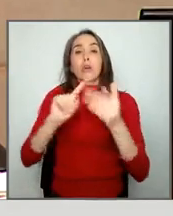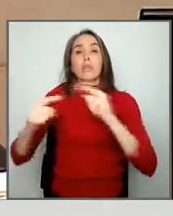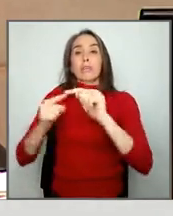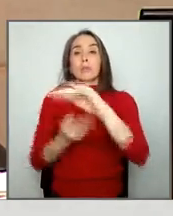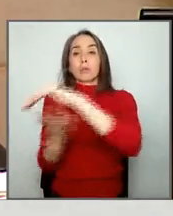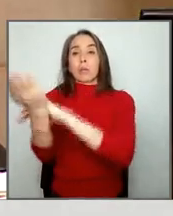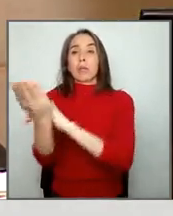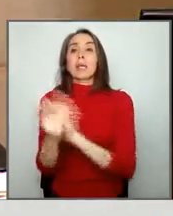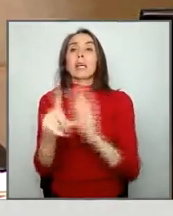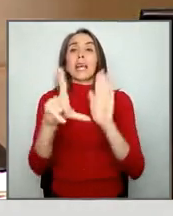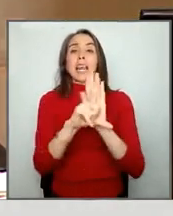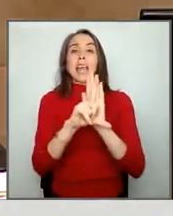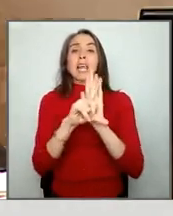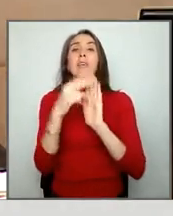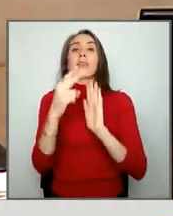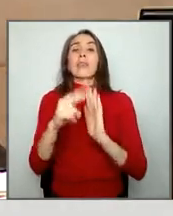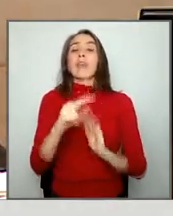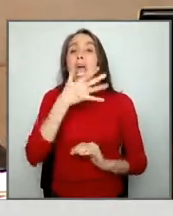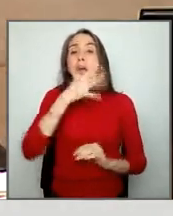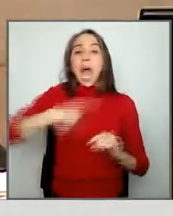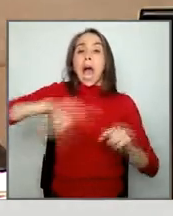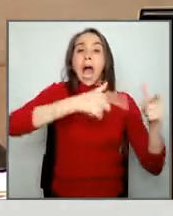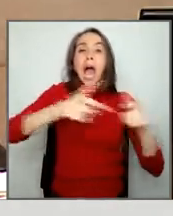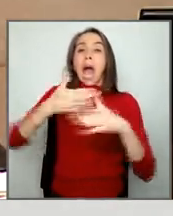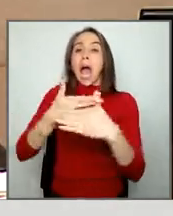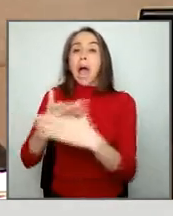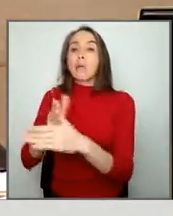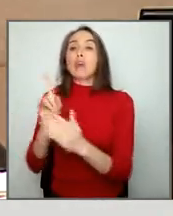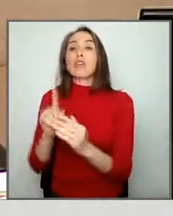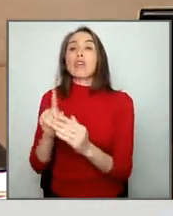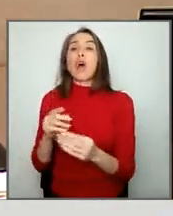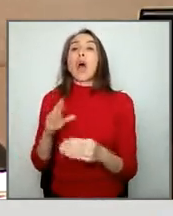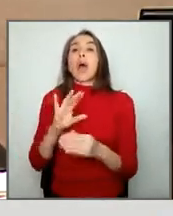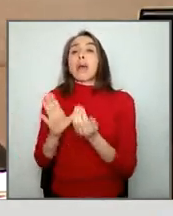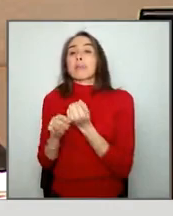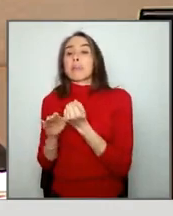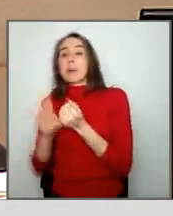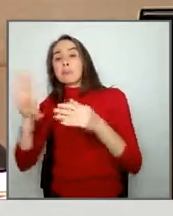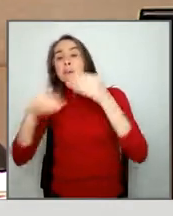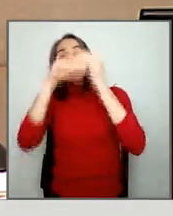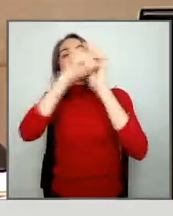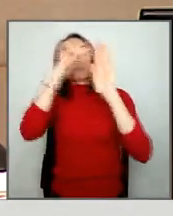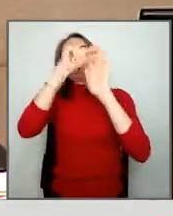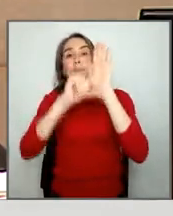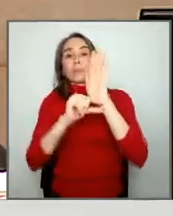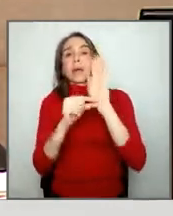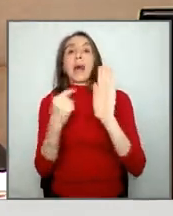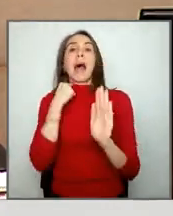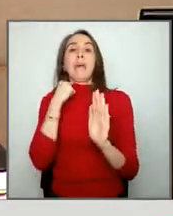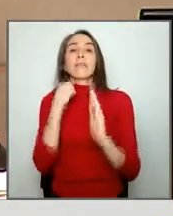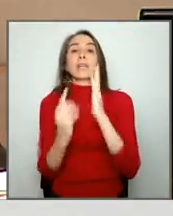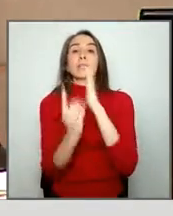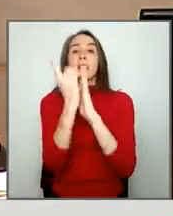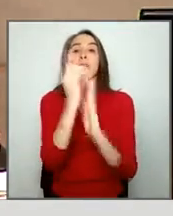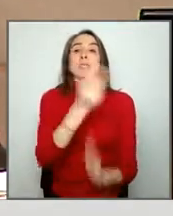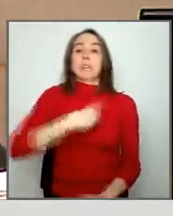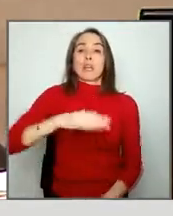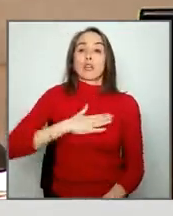de agricultura no a través de indicaciones mañosas que querían afectar a nuestro desarrollo a nuestro territorio Gracias presidente